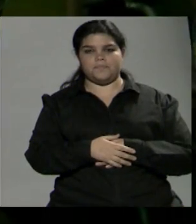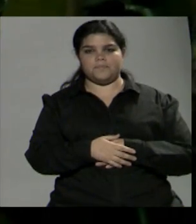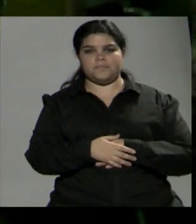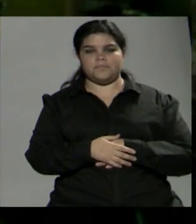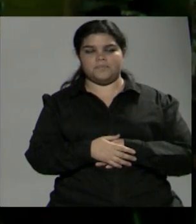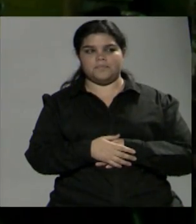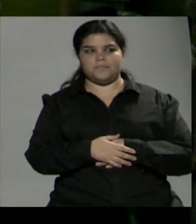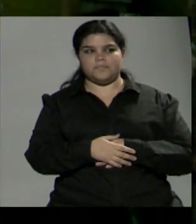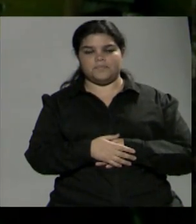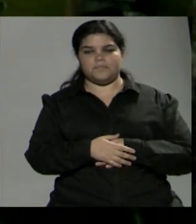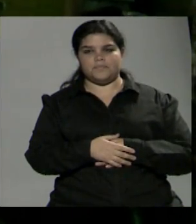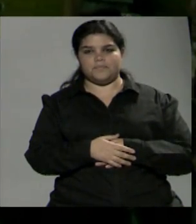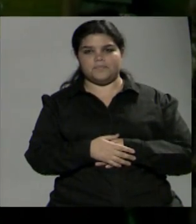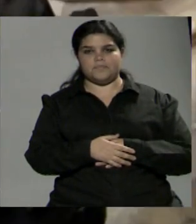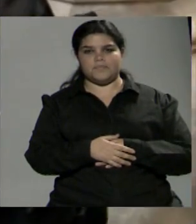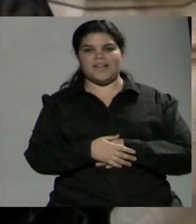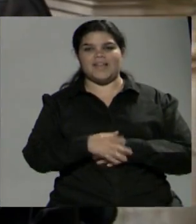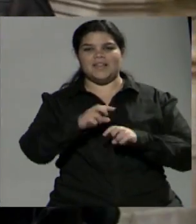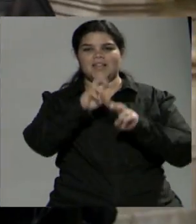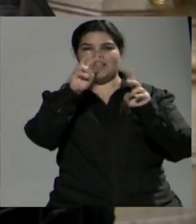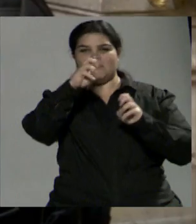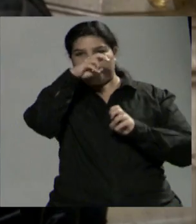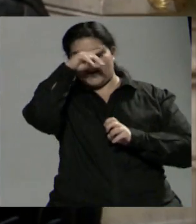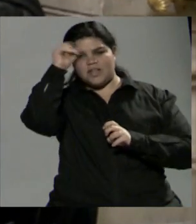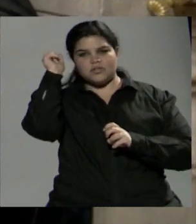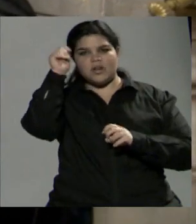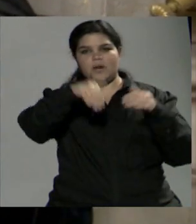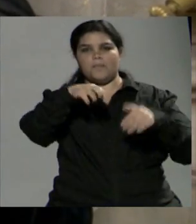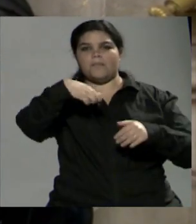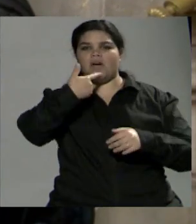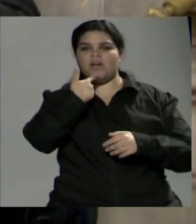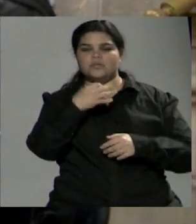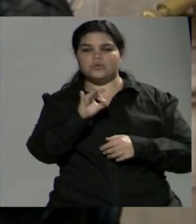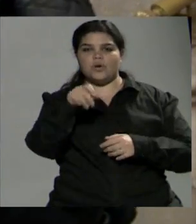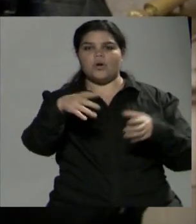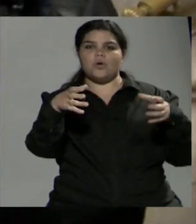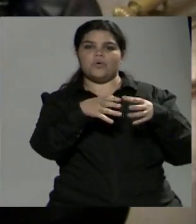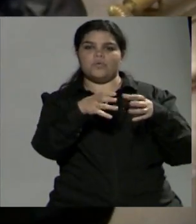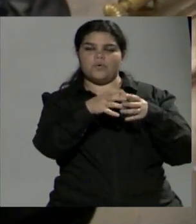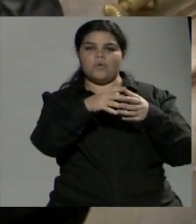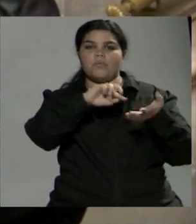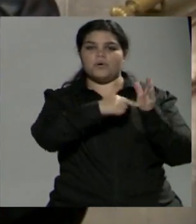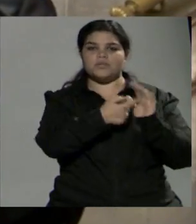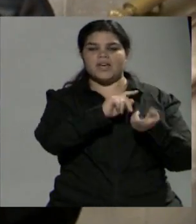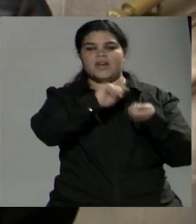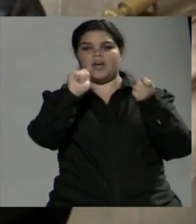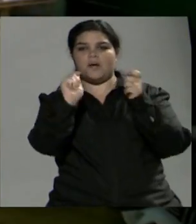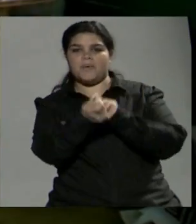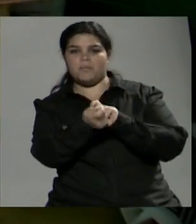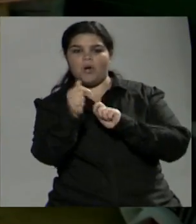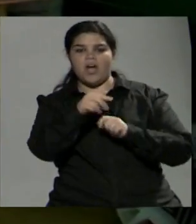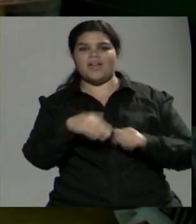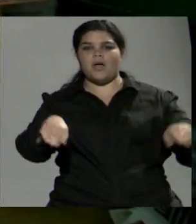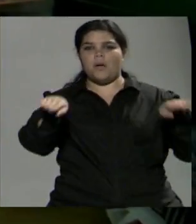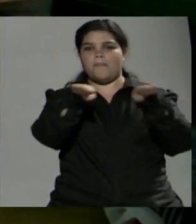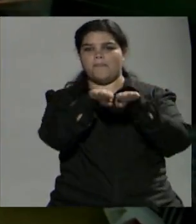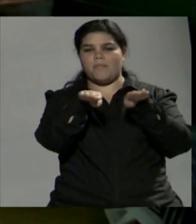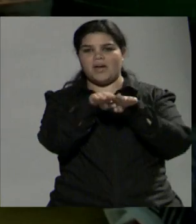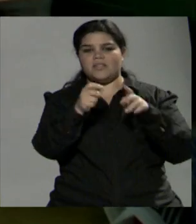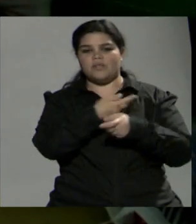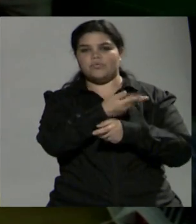Lo que dejaron las PASO a nivel nacional. En Buenos Aires, Cambiemos y Unidad Ciudadana quedaron en un empate técnico después del